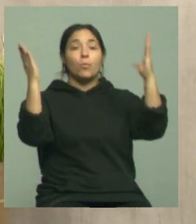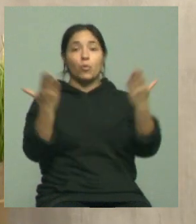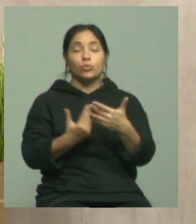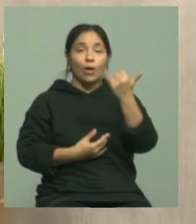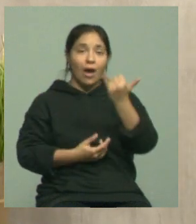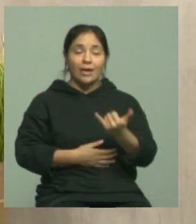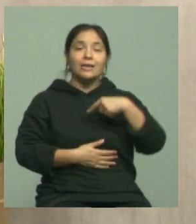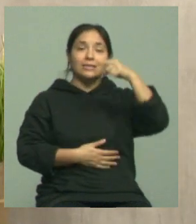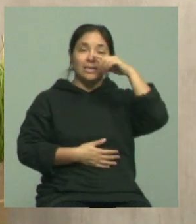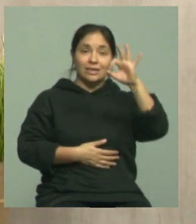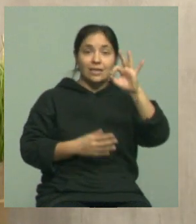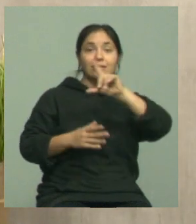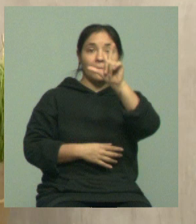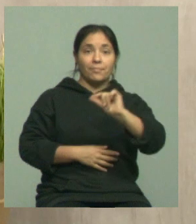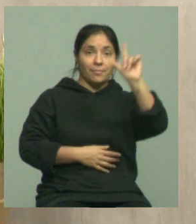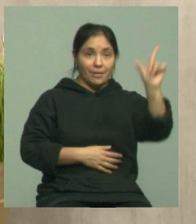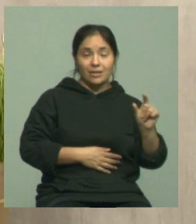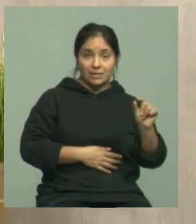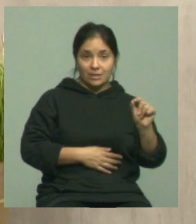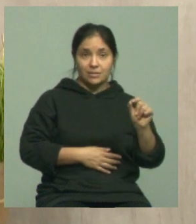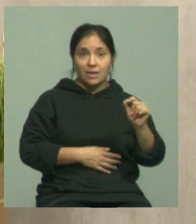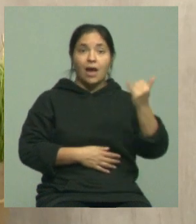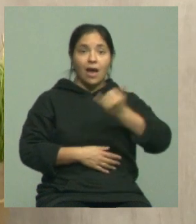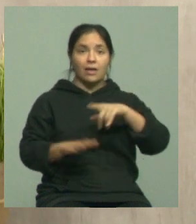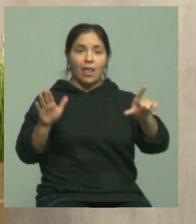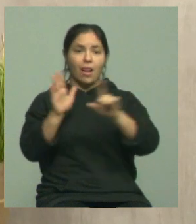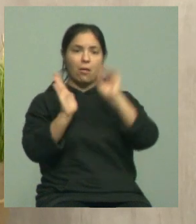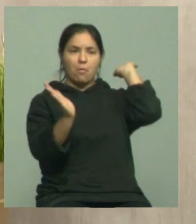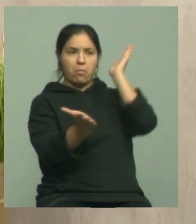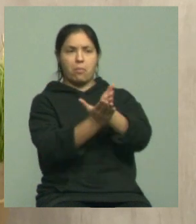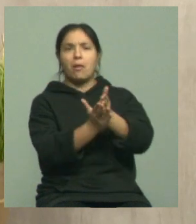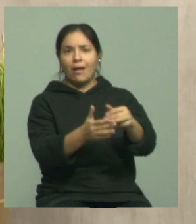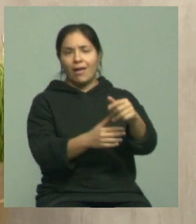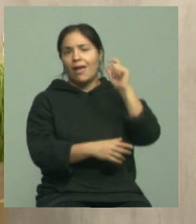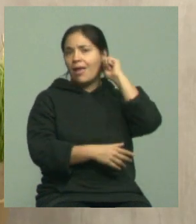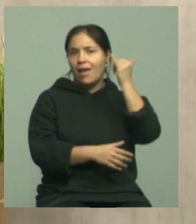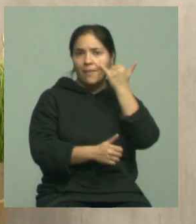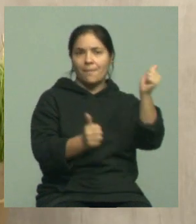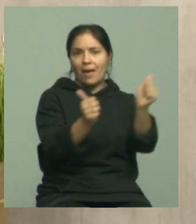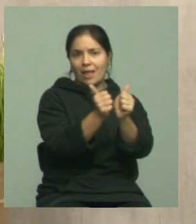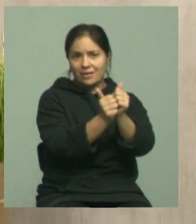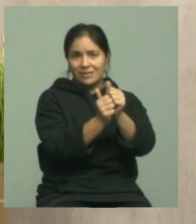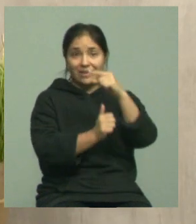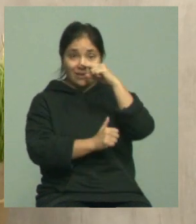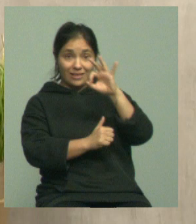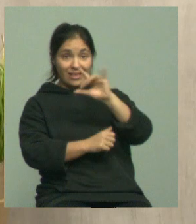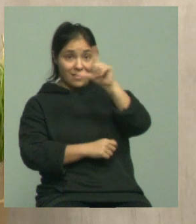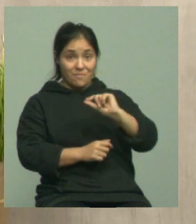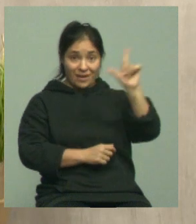70 países que condenan las relaciones sexuales entre personas del mismo sexo. Sí. 70 países.